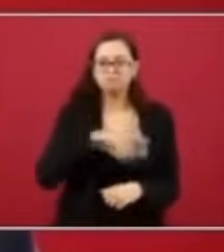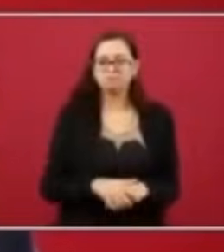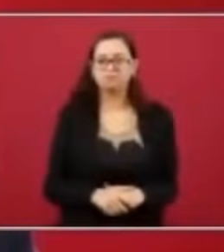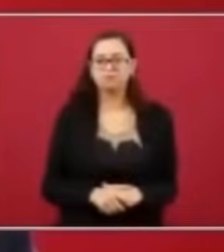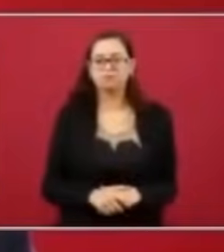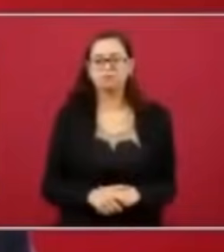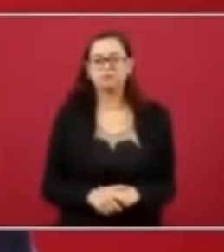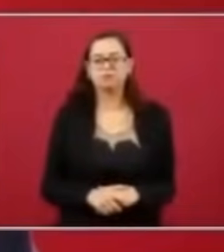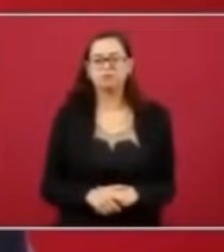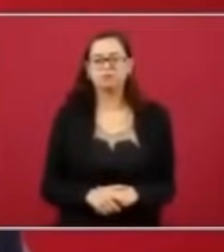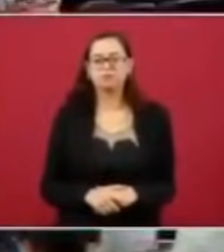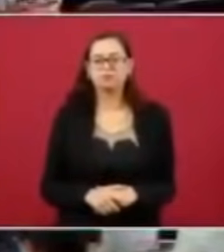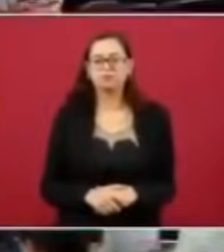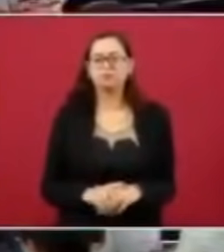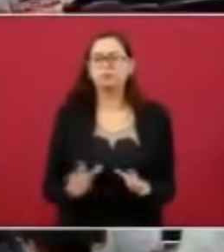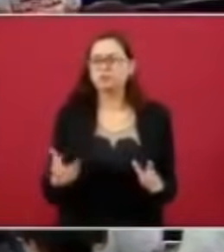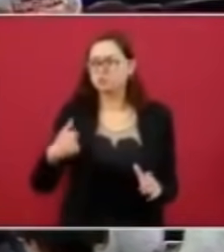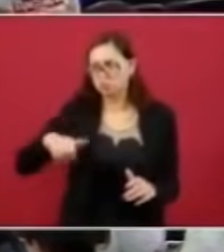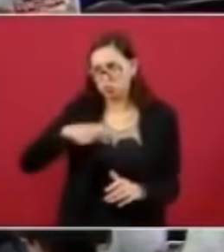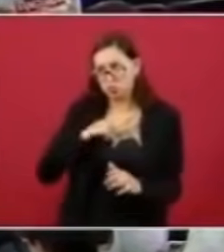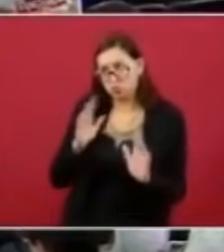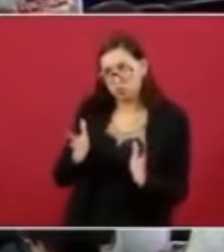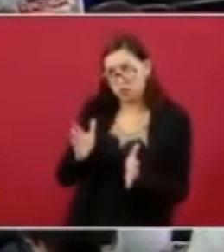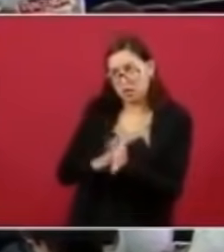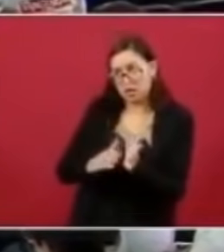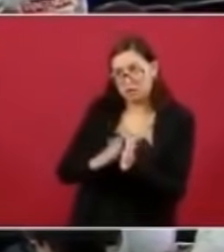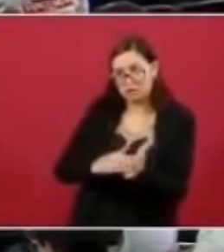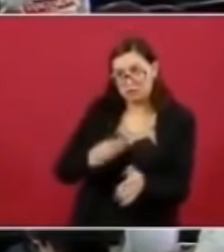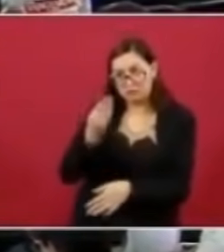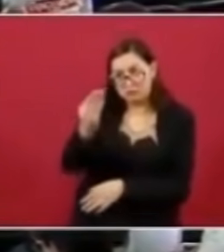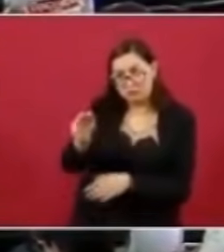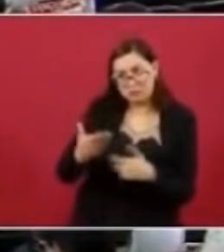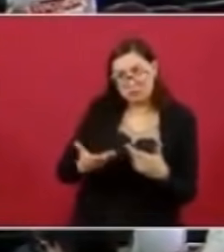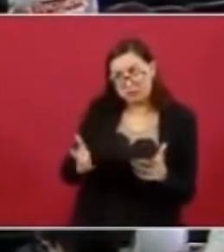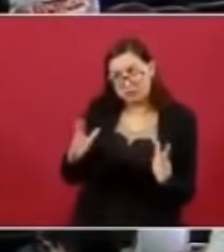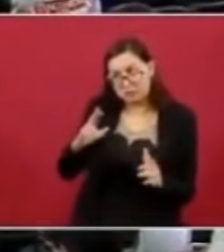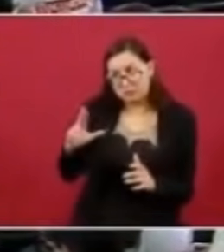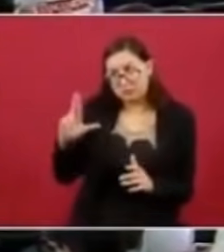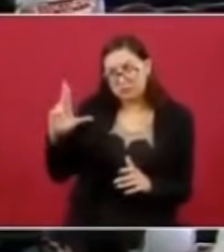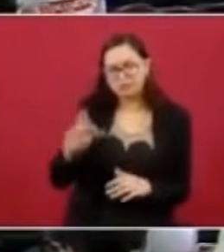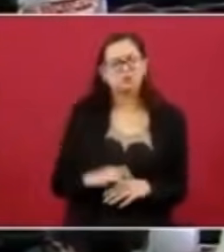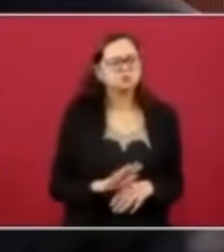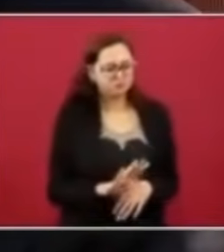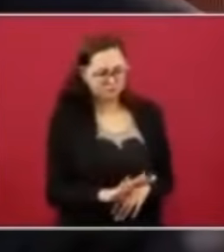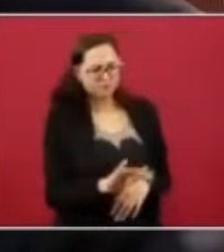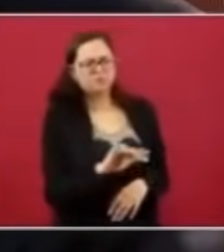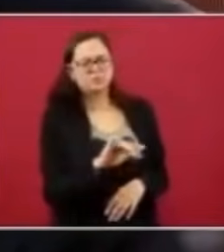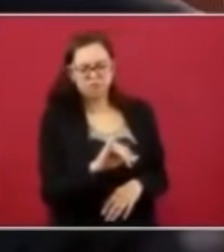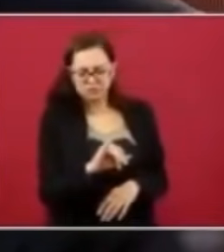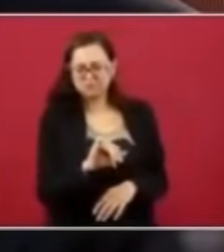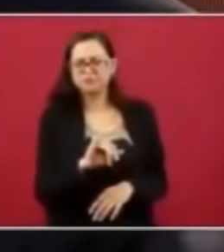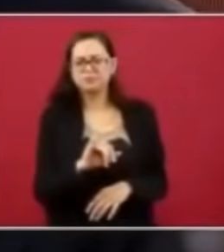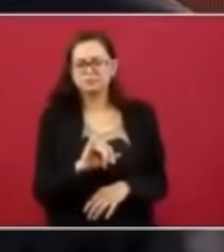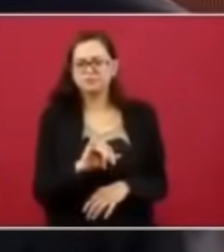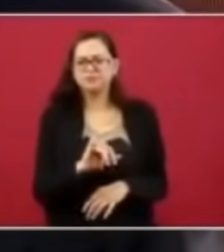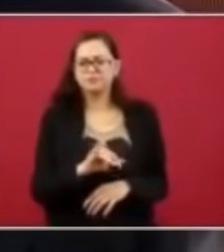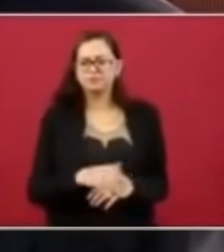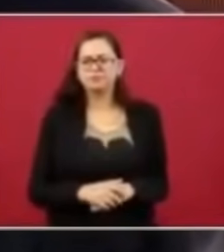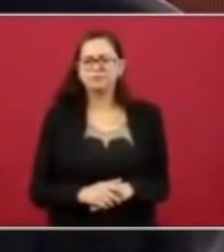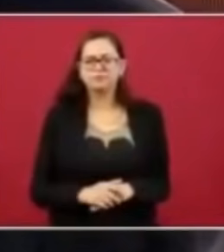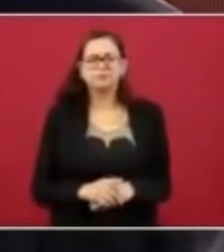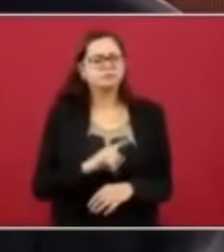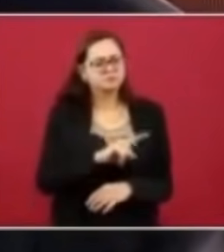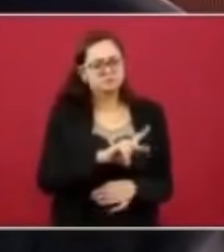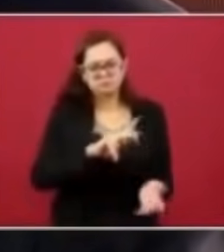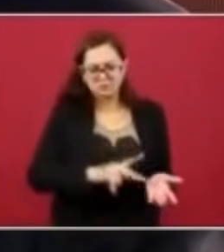Nosotros ya hemos proporcionado la documentación, y pues estamos abiertos a... Y como vas a estar viniendo, cada vez que